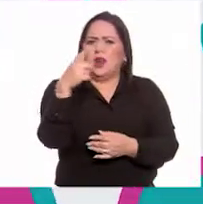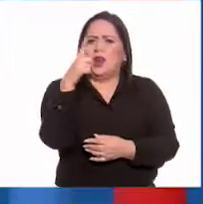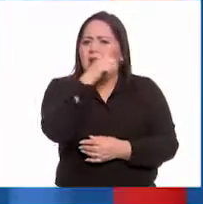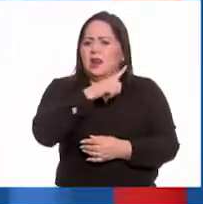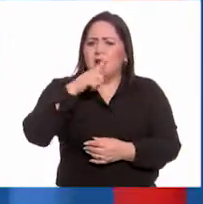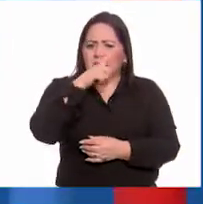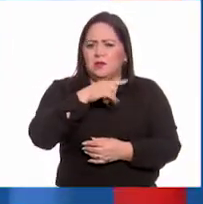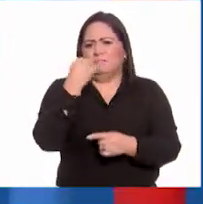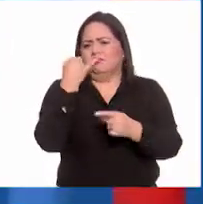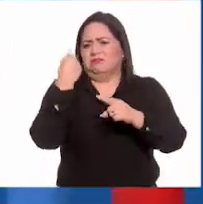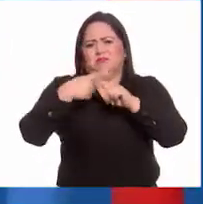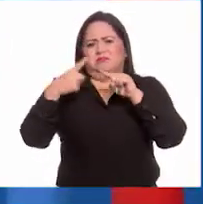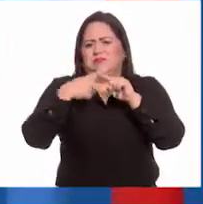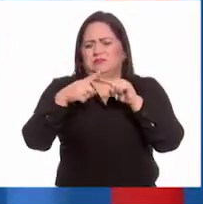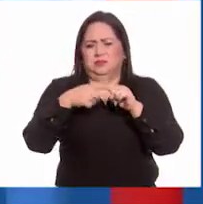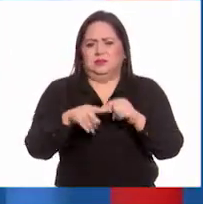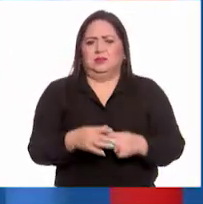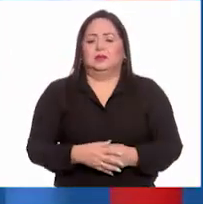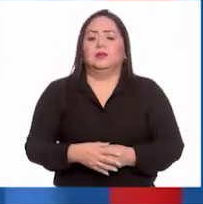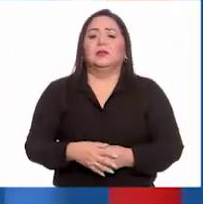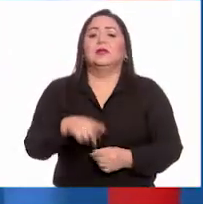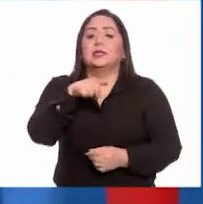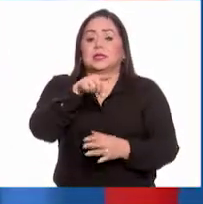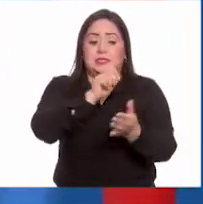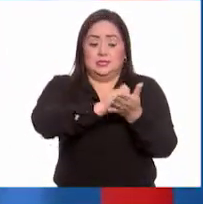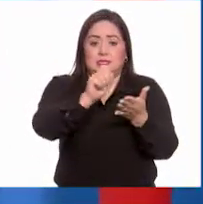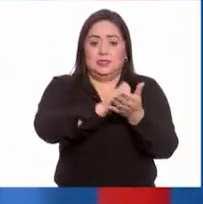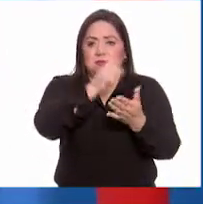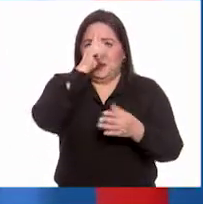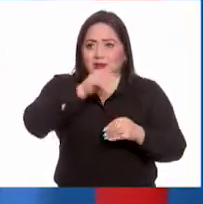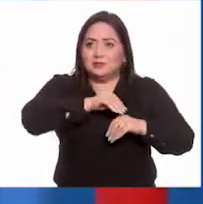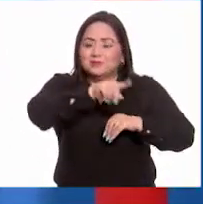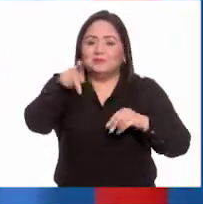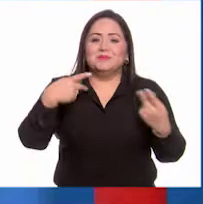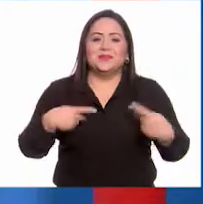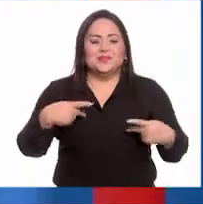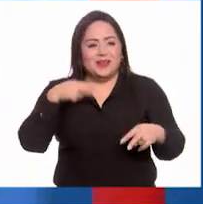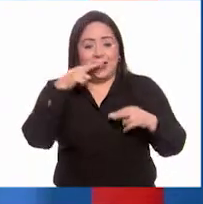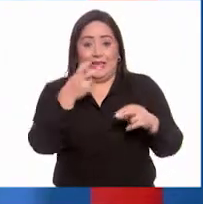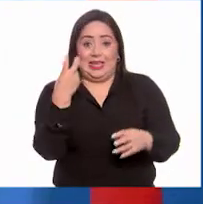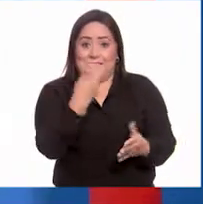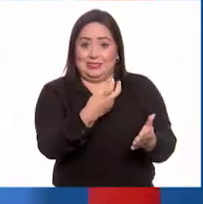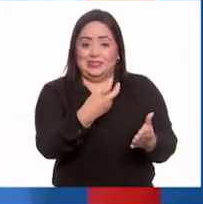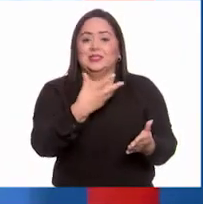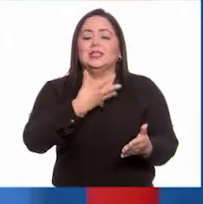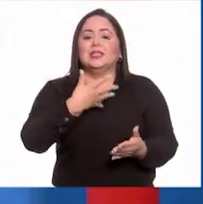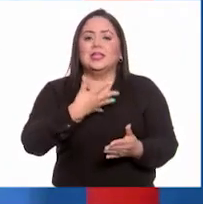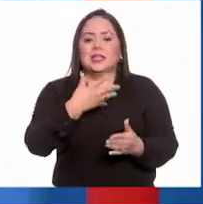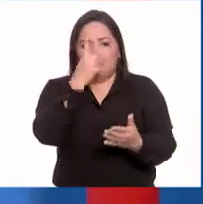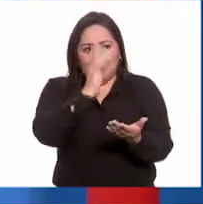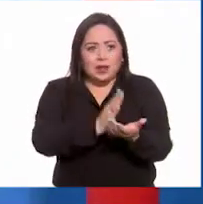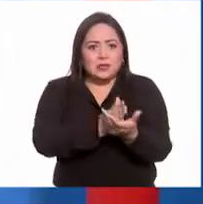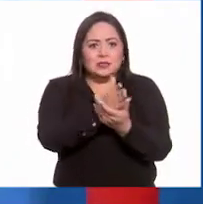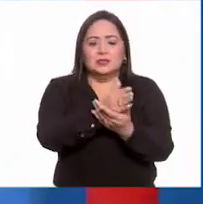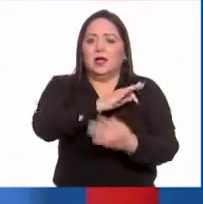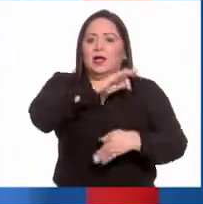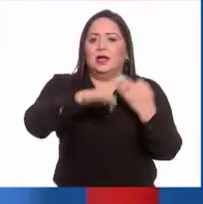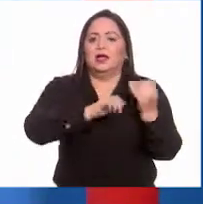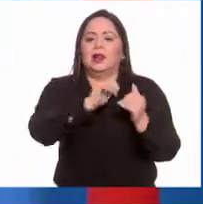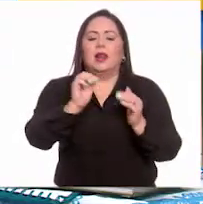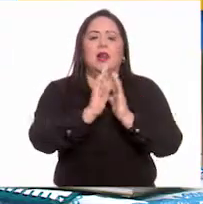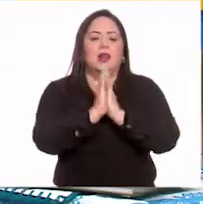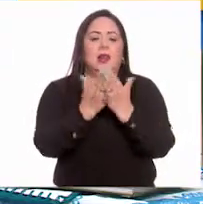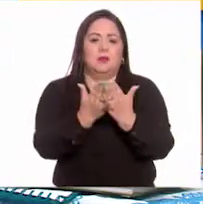y variantes lingüísticas. Llevan la escritura a la comunidad con el fin de que ésta tenga acceso a los